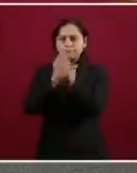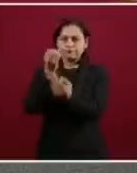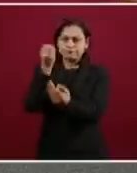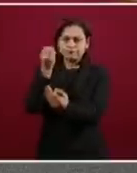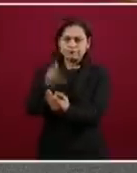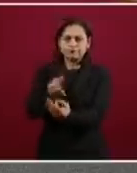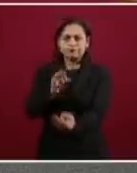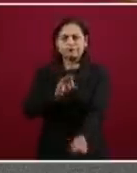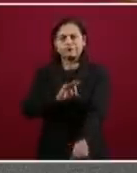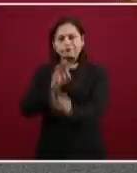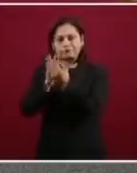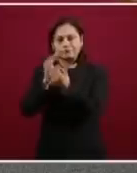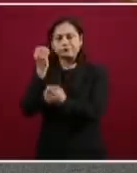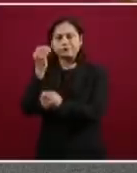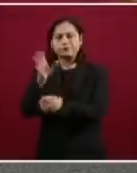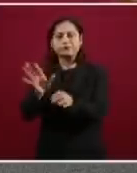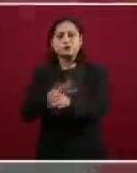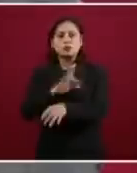no le daban